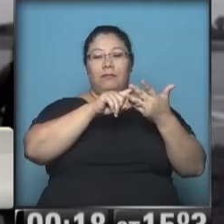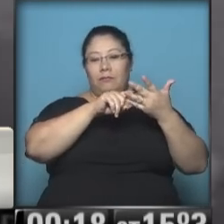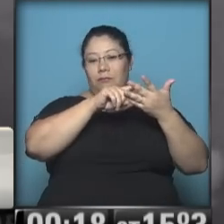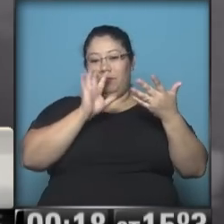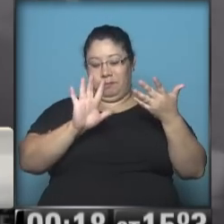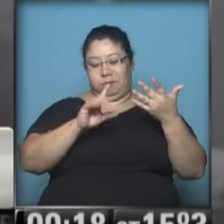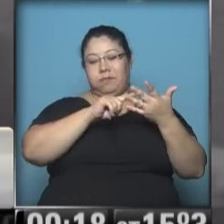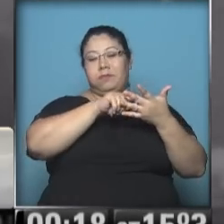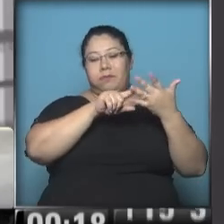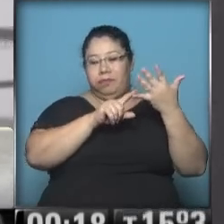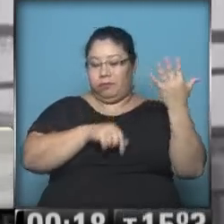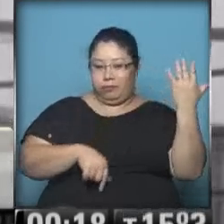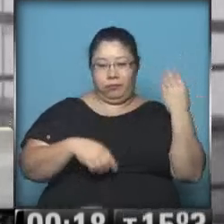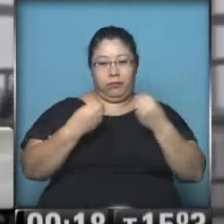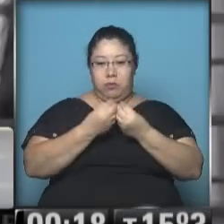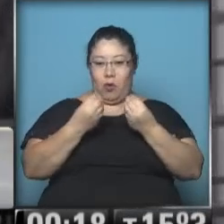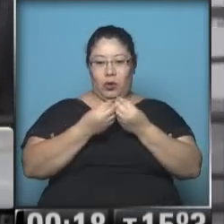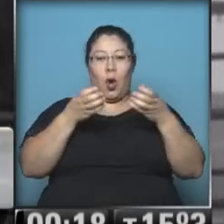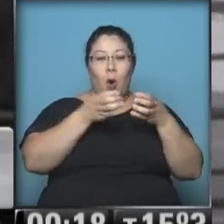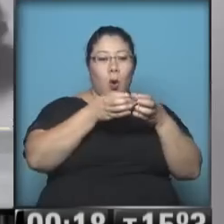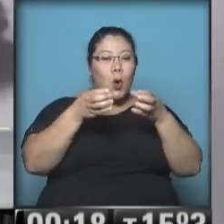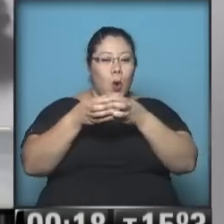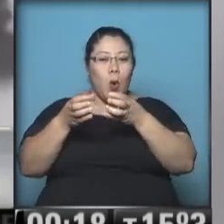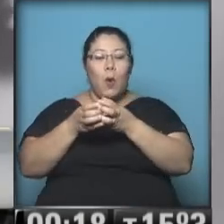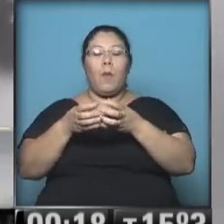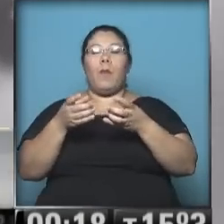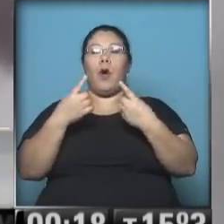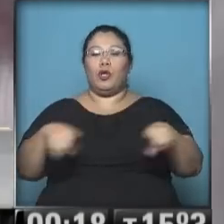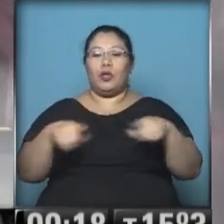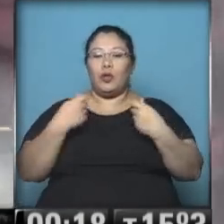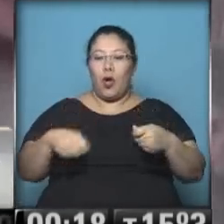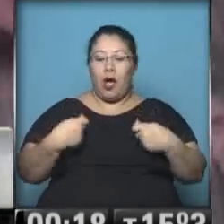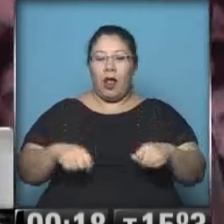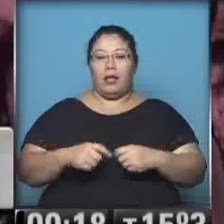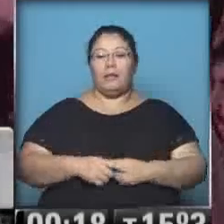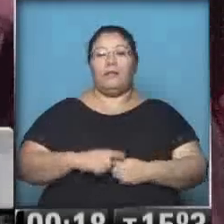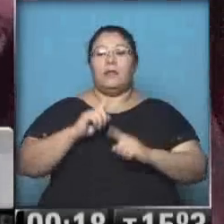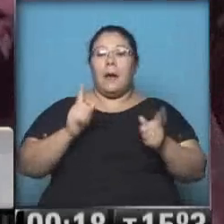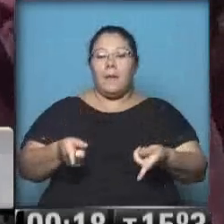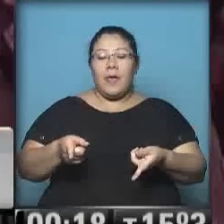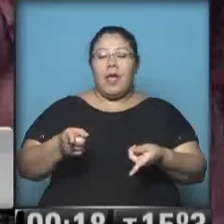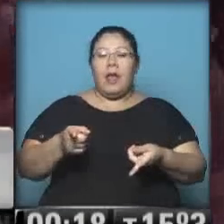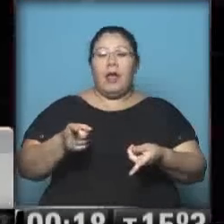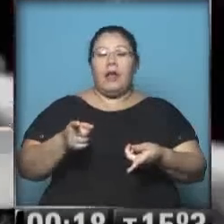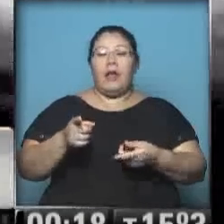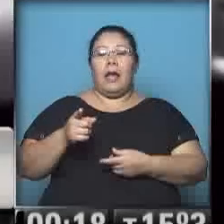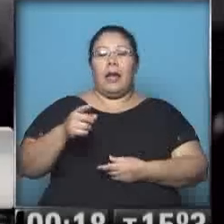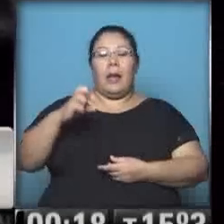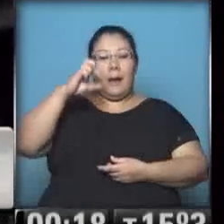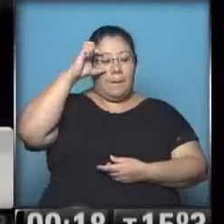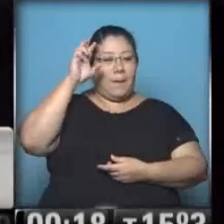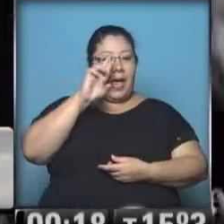me gusta agitar. Van a estar como participando en el sábado 14, Pez y El Perro Diablo, invitados en el